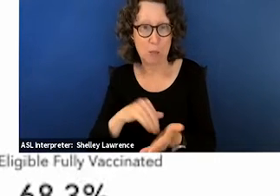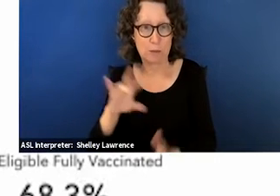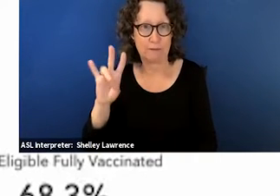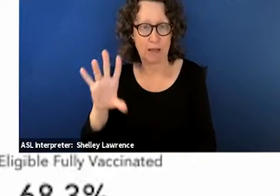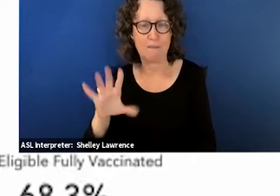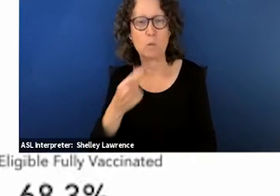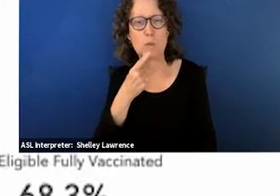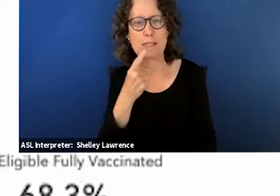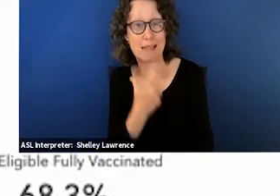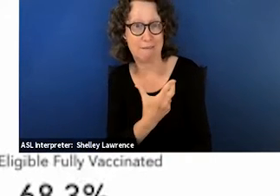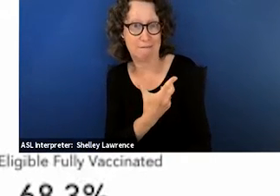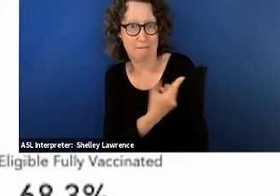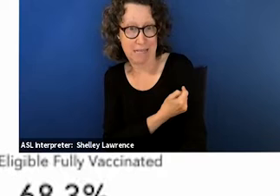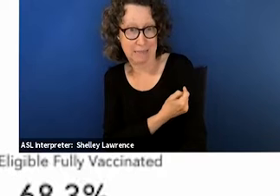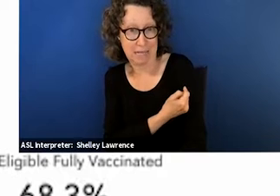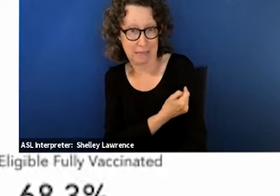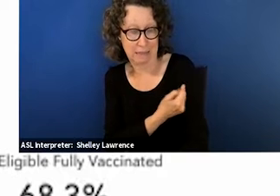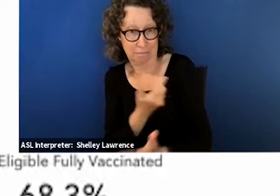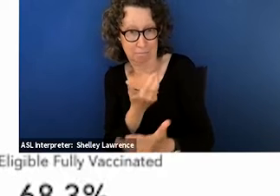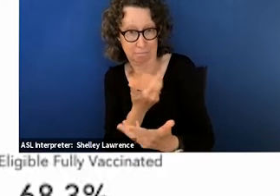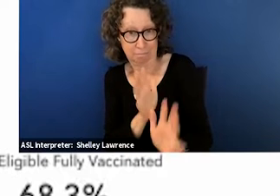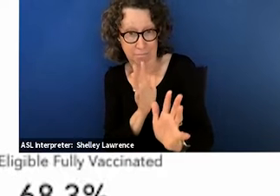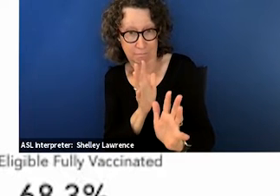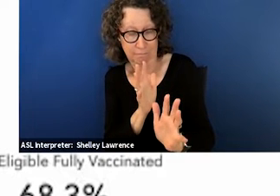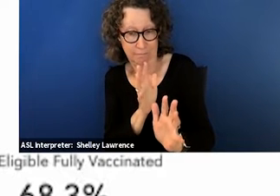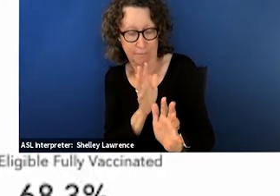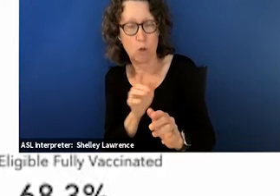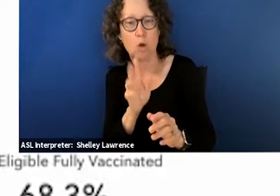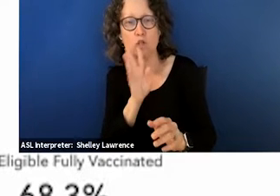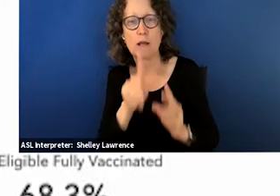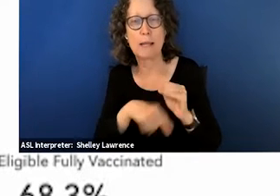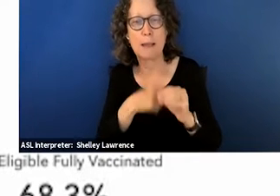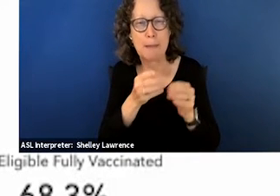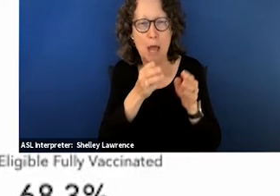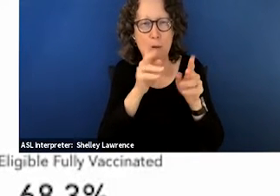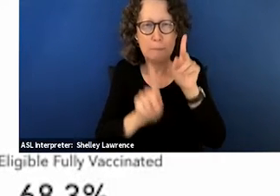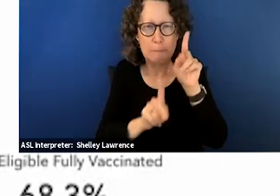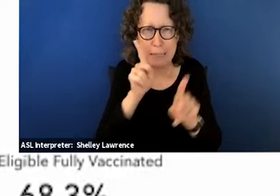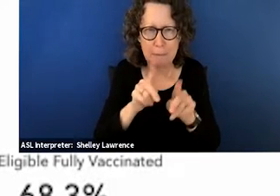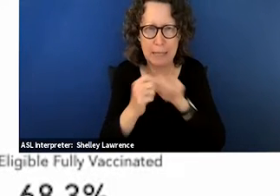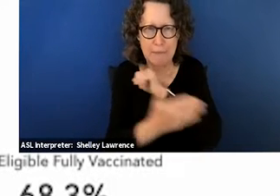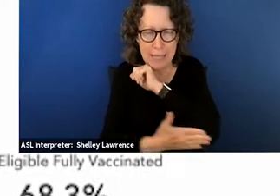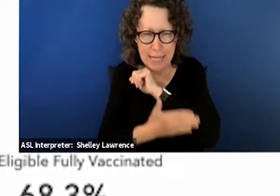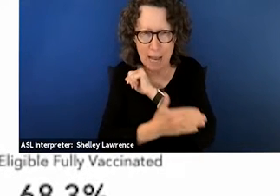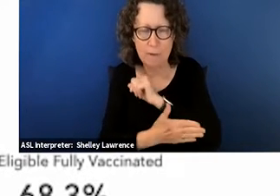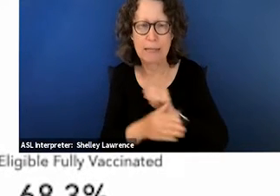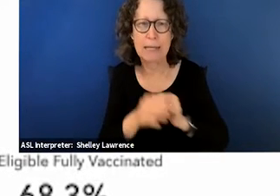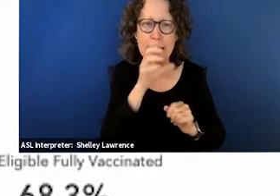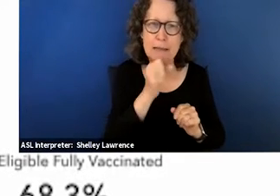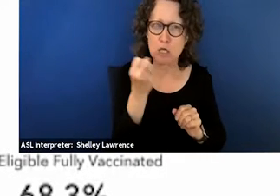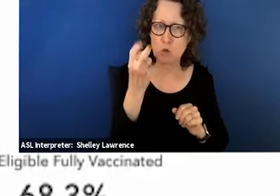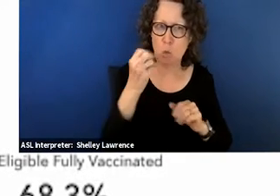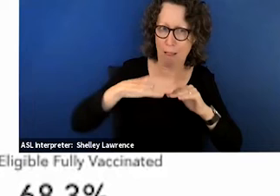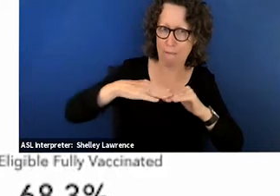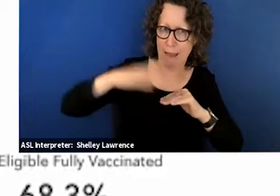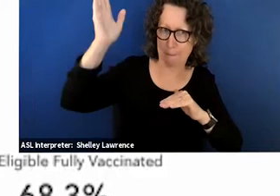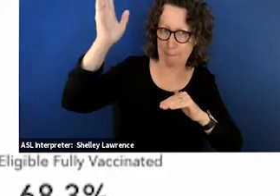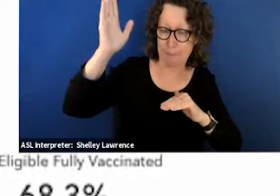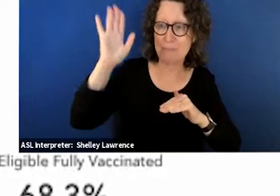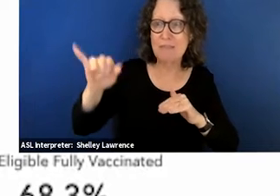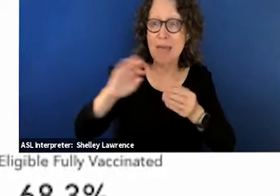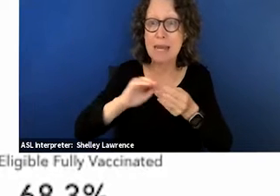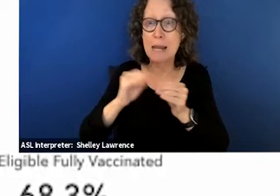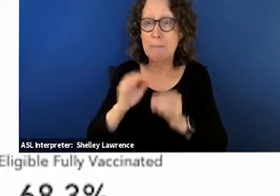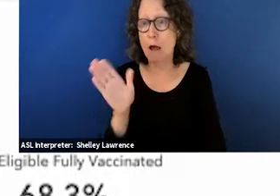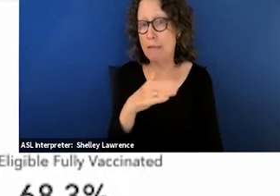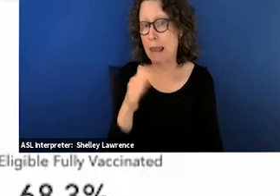administradas. Cuando decimos vacunados, estamos hablando de personas en el condado que son de 12 años